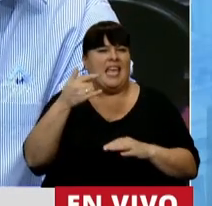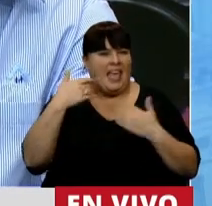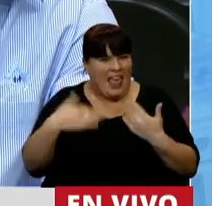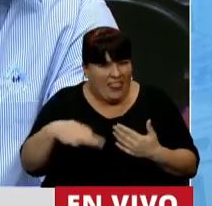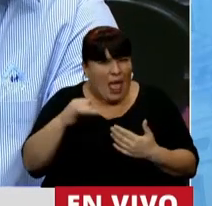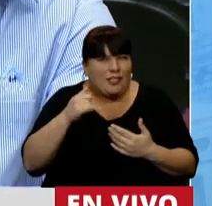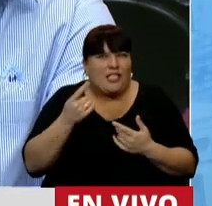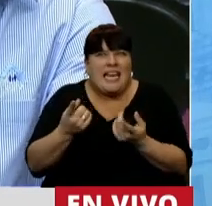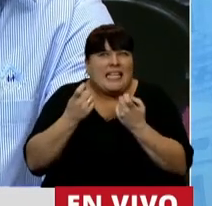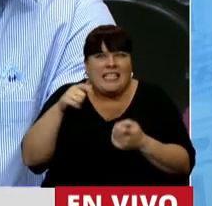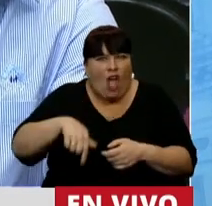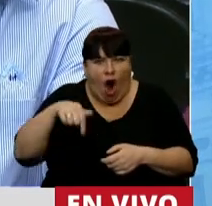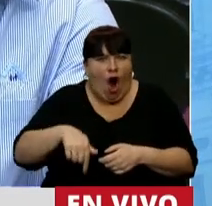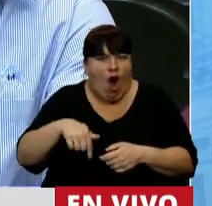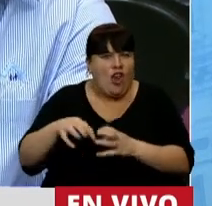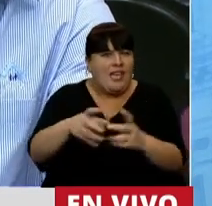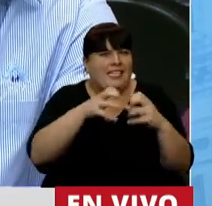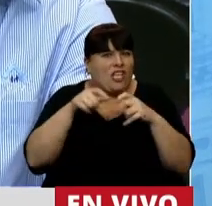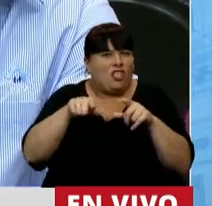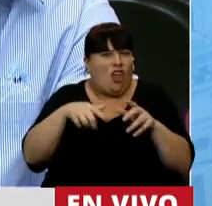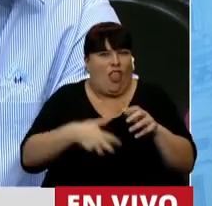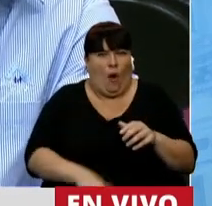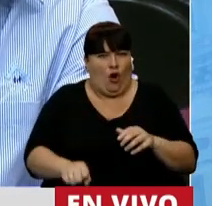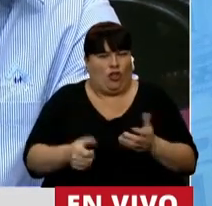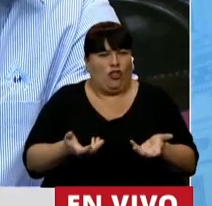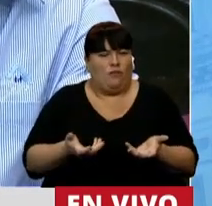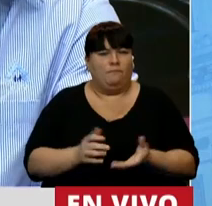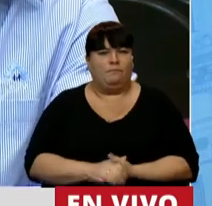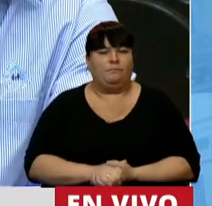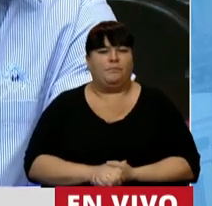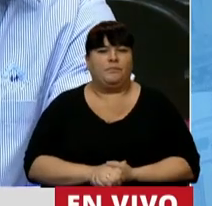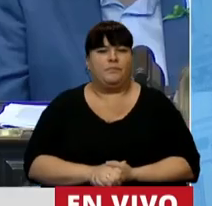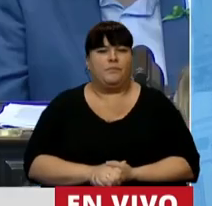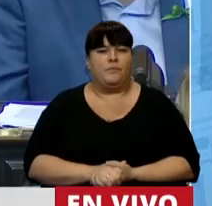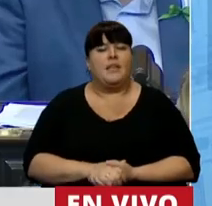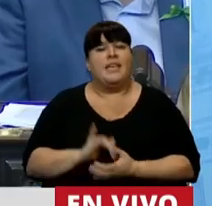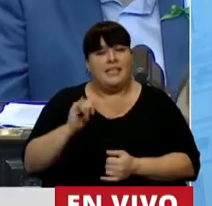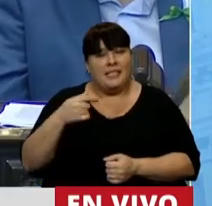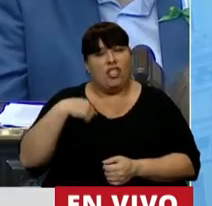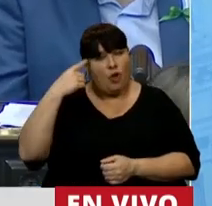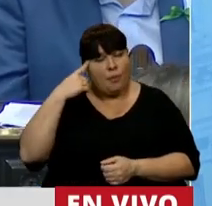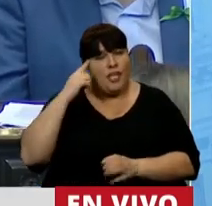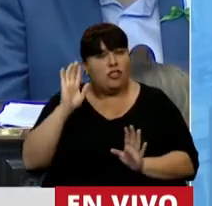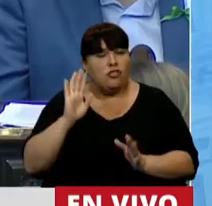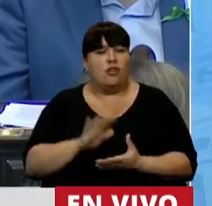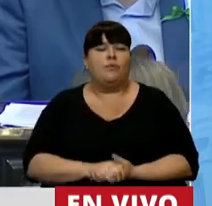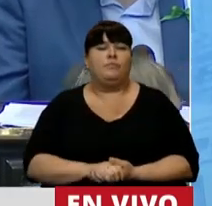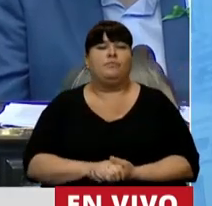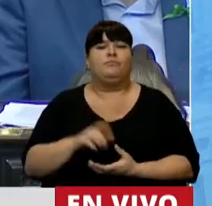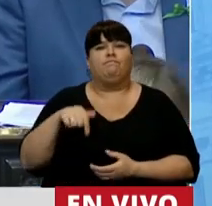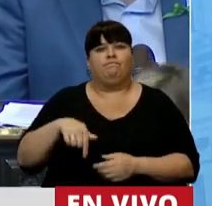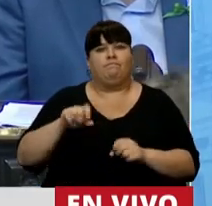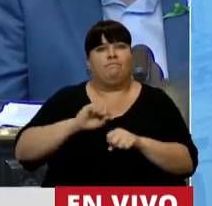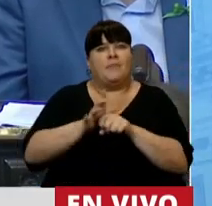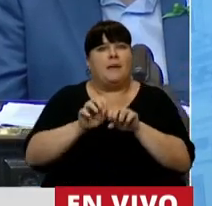la necesidad de hoy de tratar este tema que es el aborto. Sí creo que, señor presidente, estamos viviendo una de